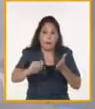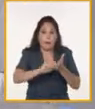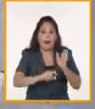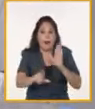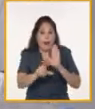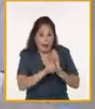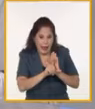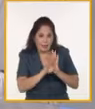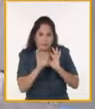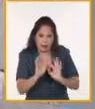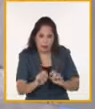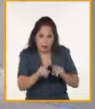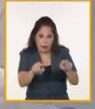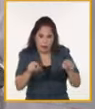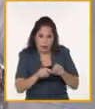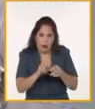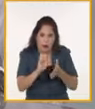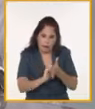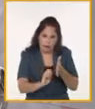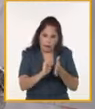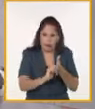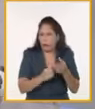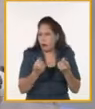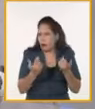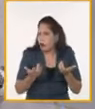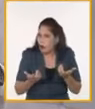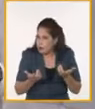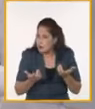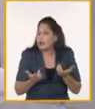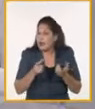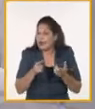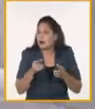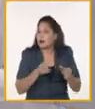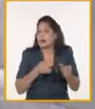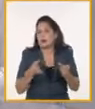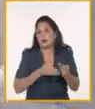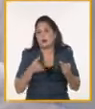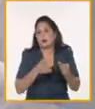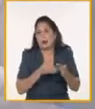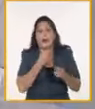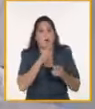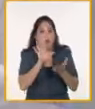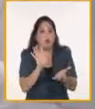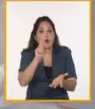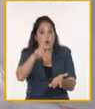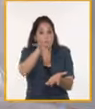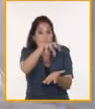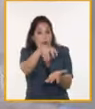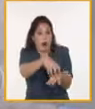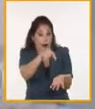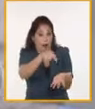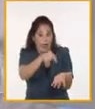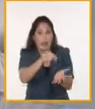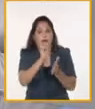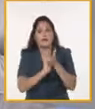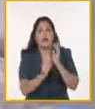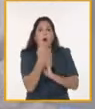ley de la licitación pero también era una de las distorsiones y lo que decidimos fue en el camino